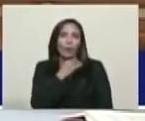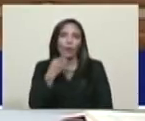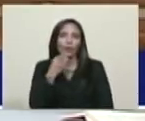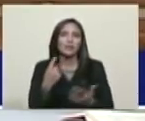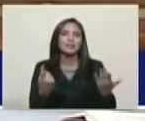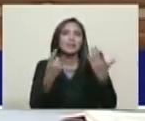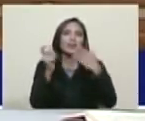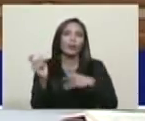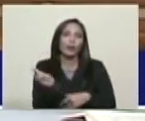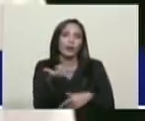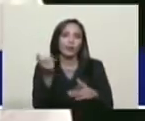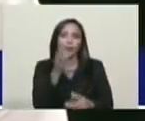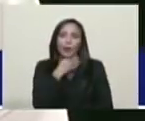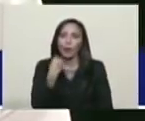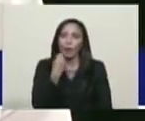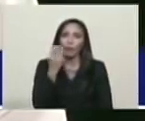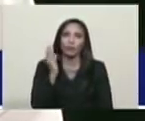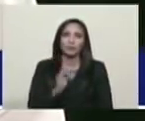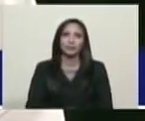menos.